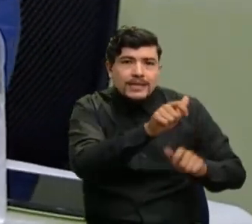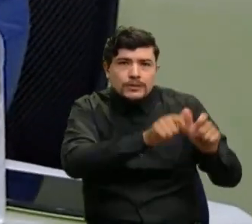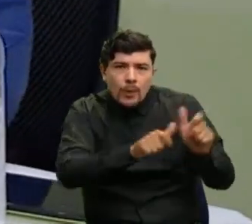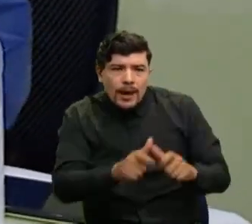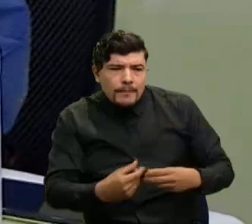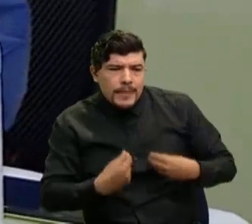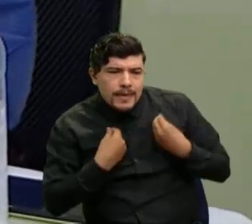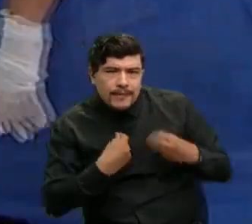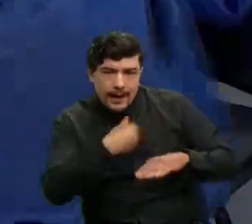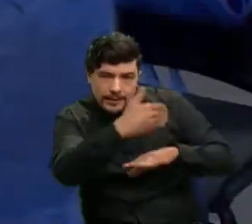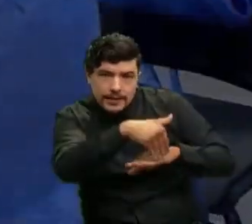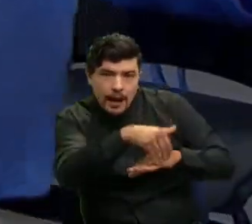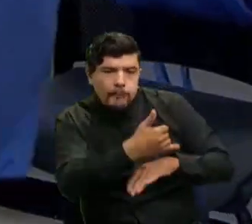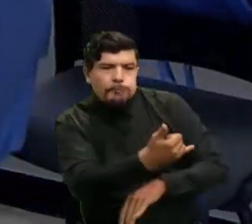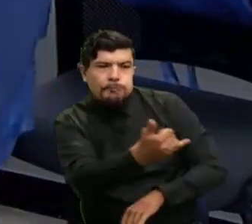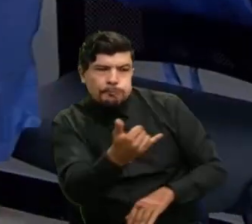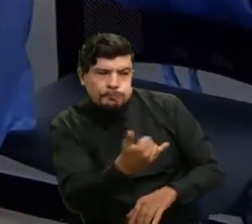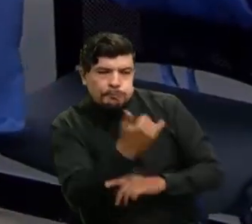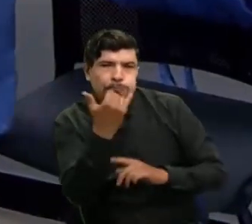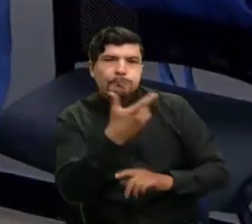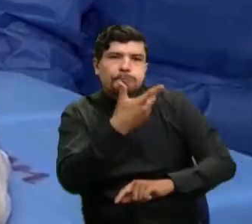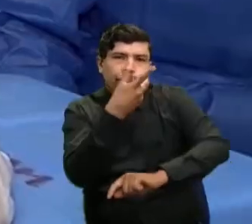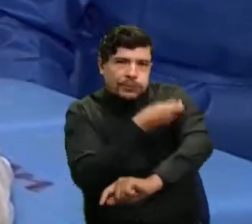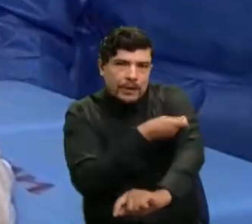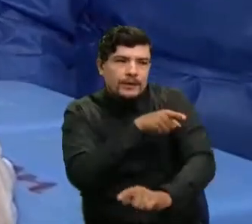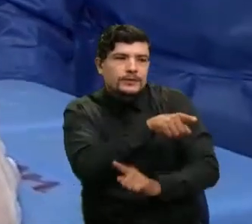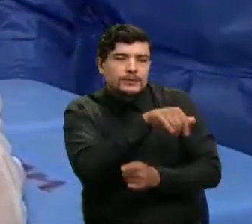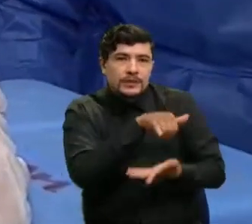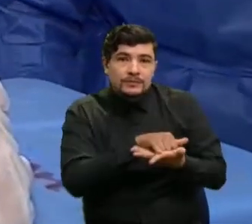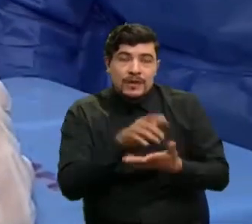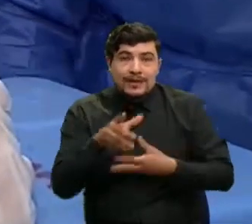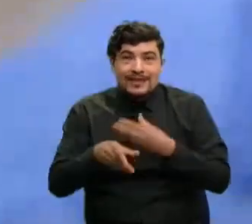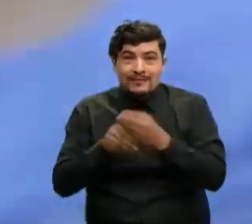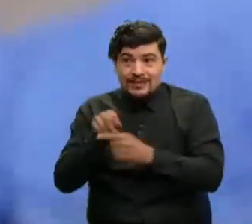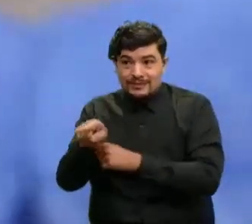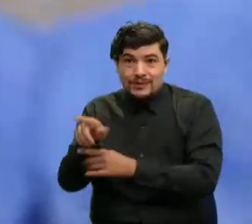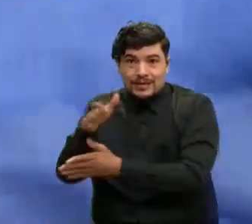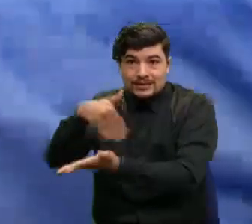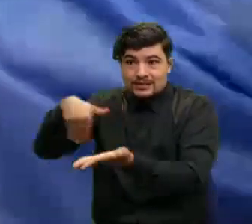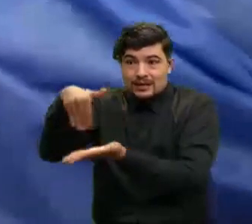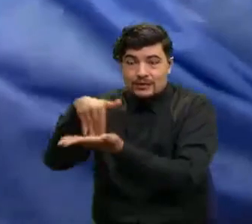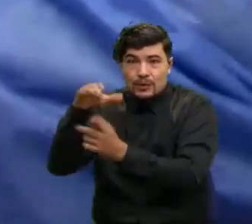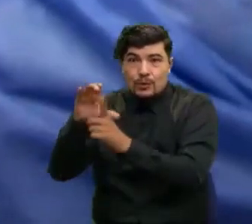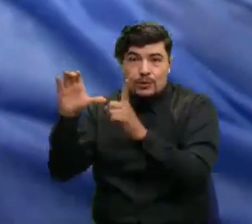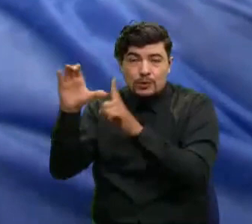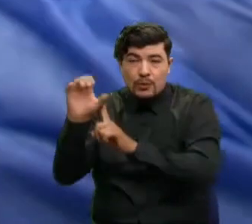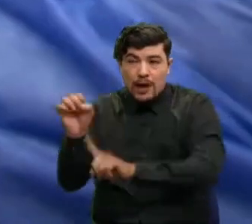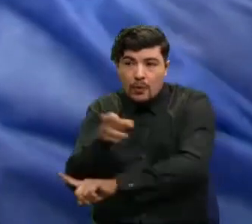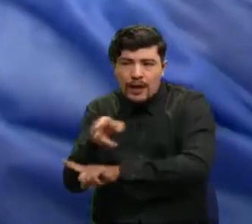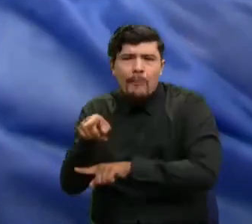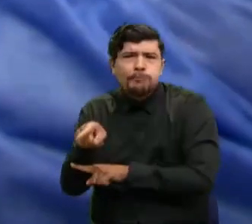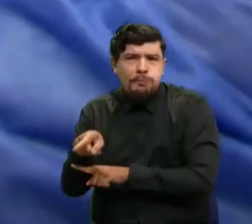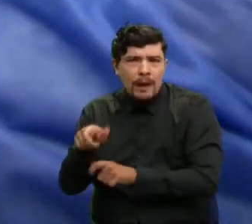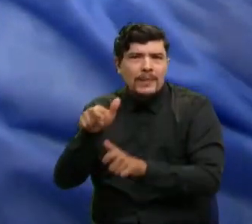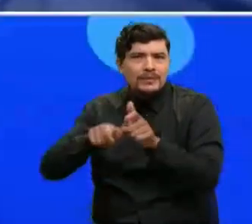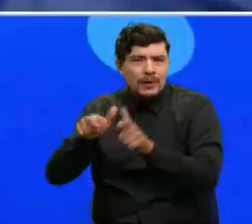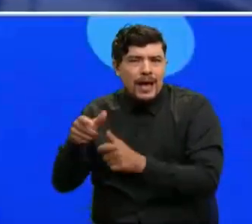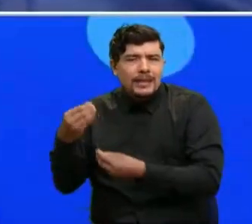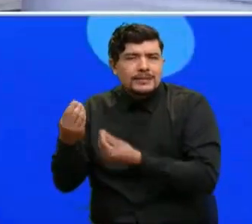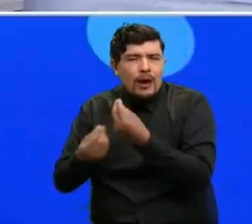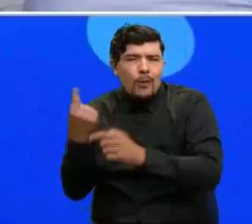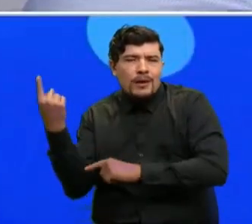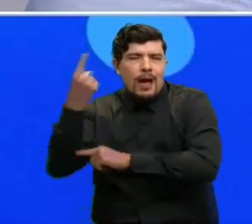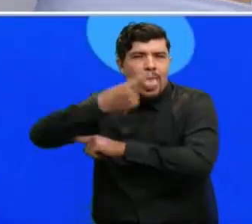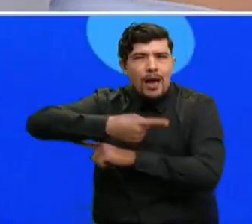un baño natón en el sí. Estamos en el centro del oriente con más de 150 habitantes de calle. Es